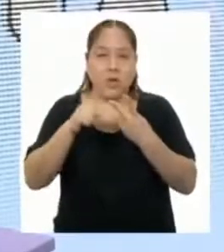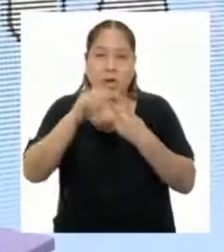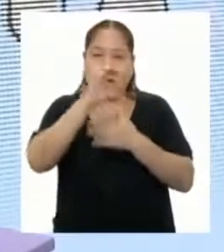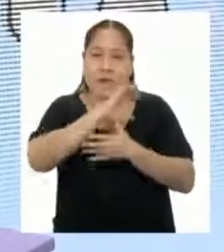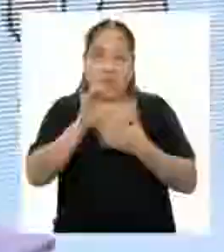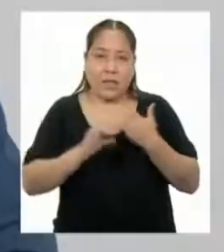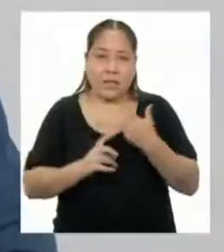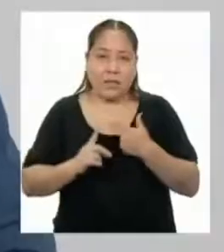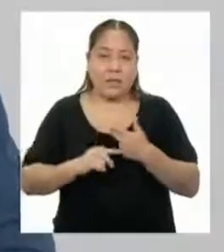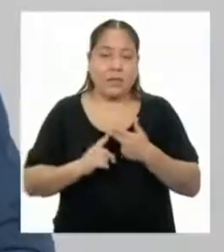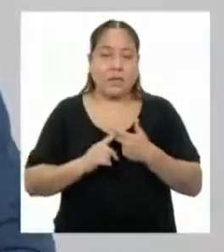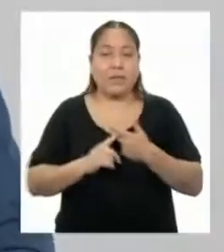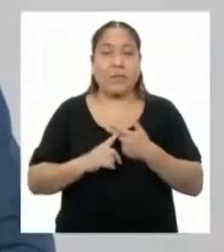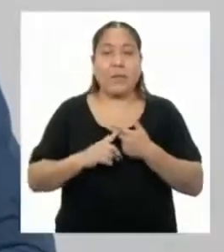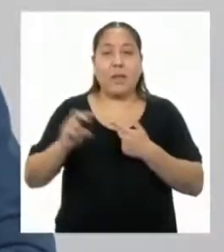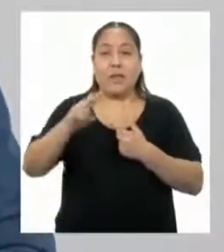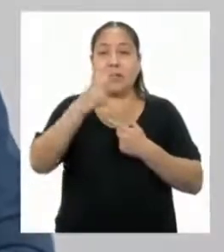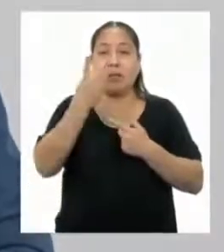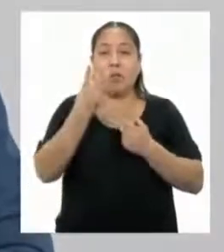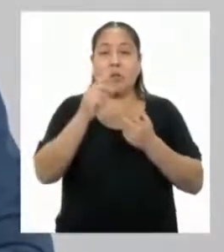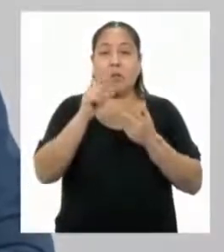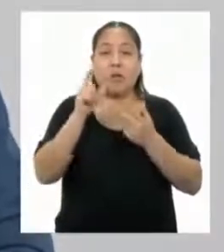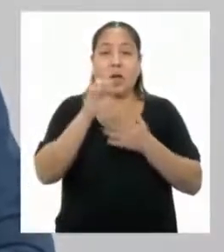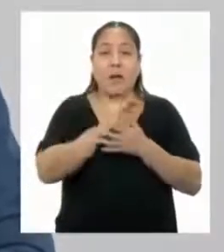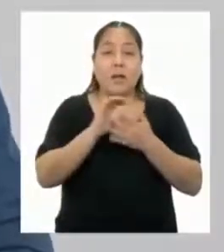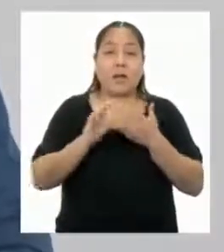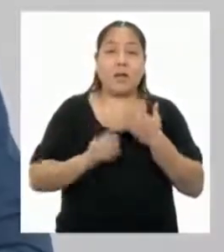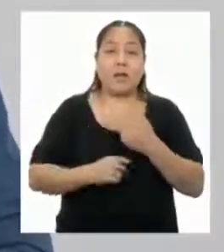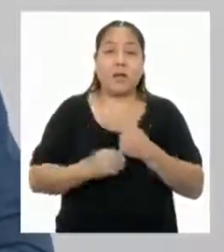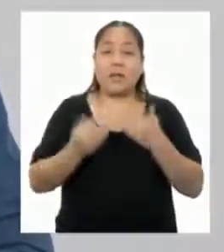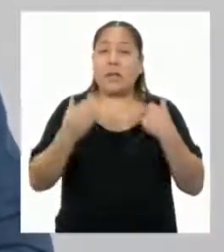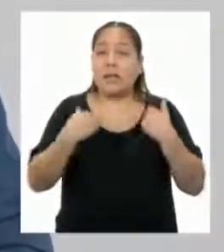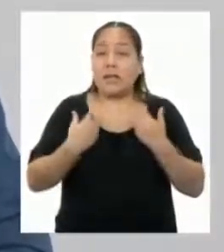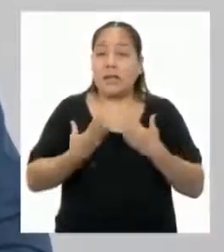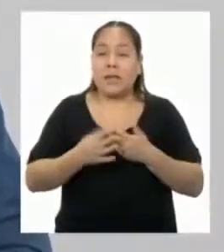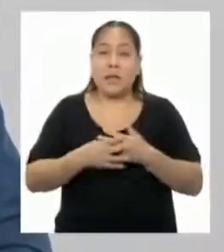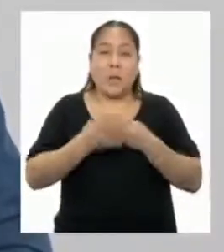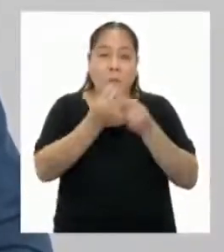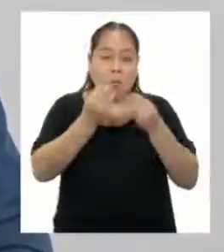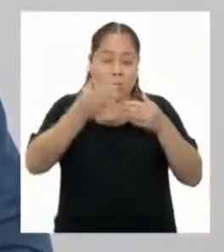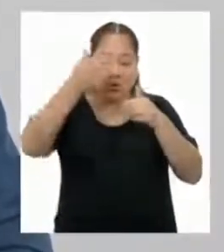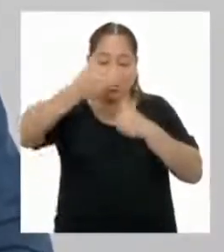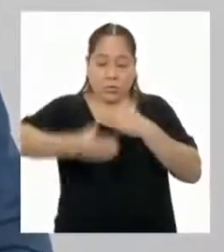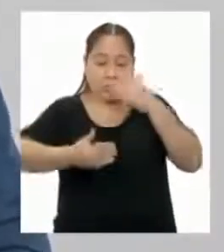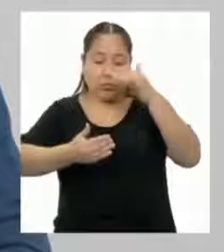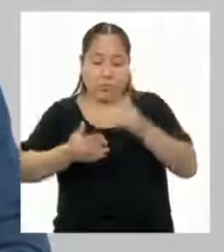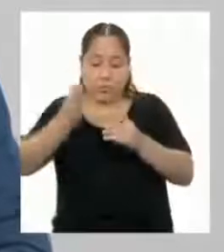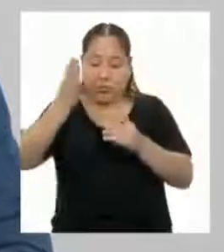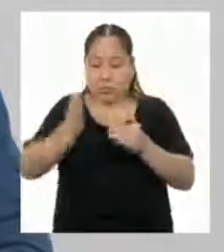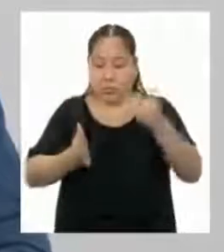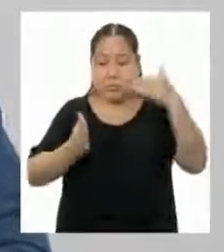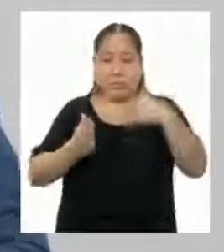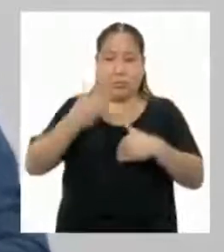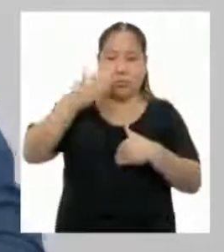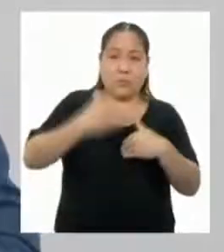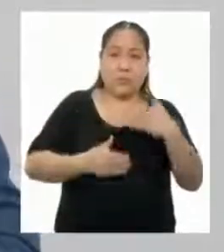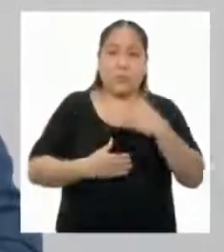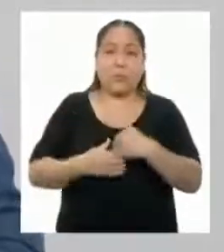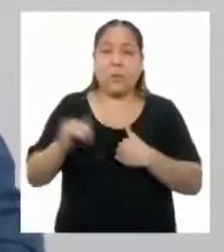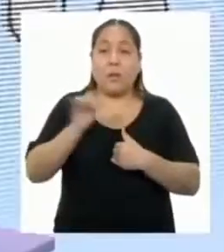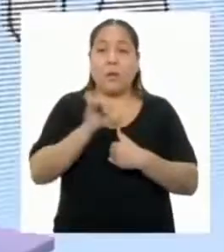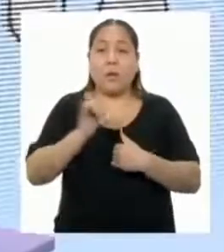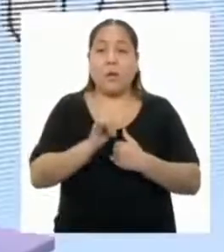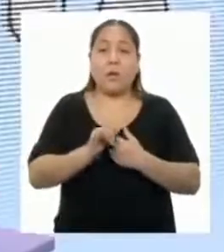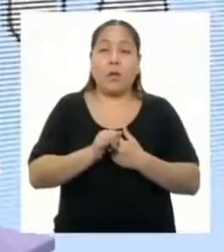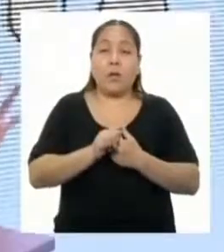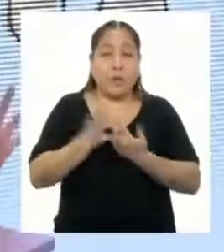condición? La segunda condición es que debe tener tantas caras rectangulares como lados tiene la